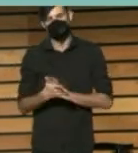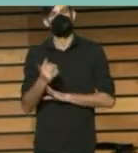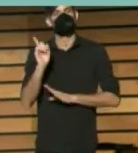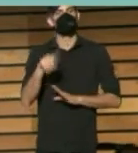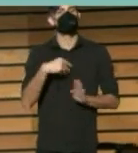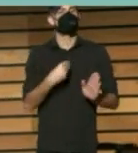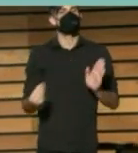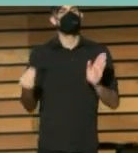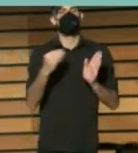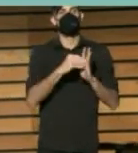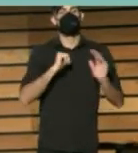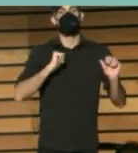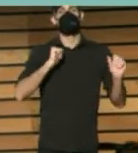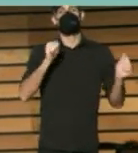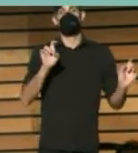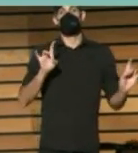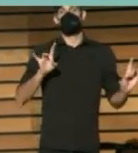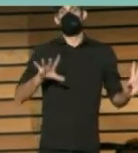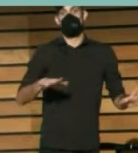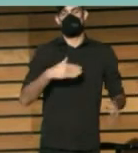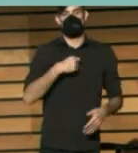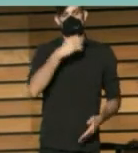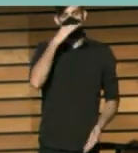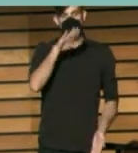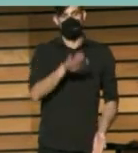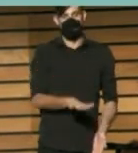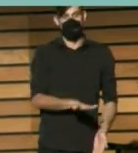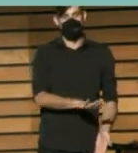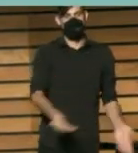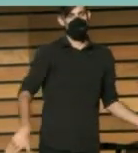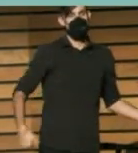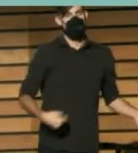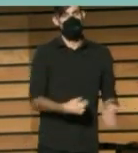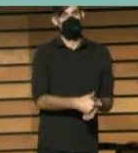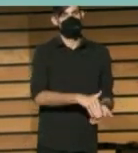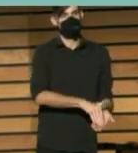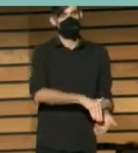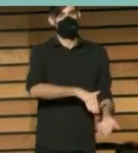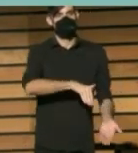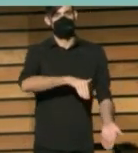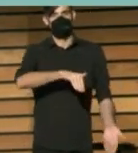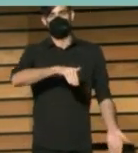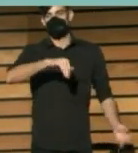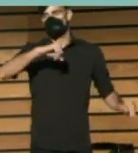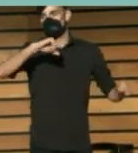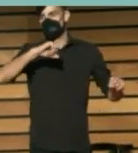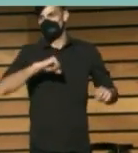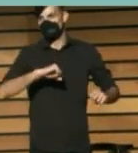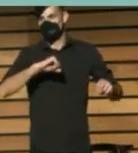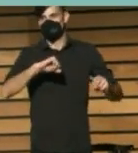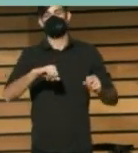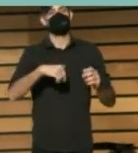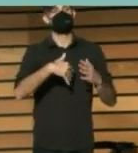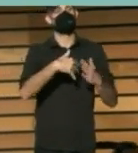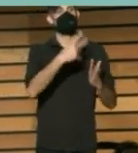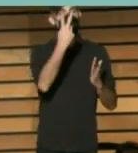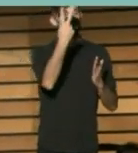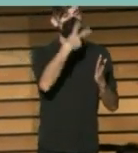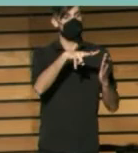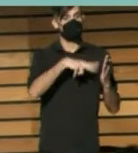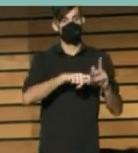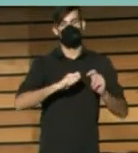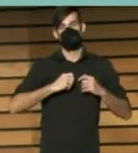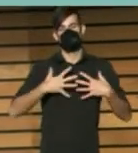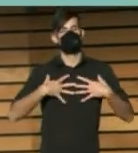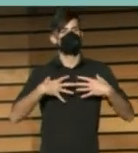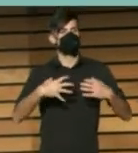desde la más temprana infancia y mantenerlos a lo largo de la vida. La lectura es salud, la